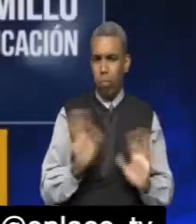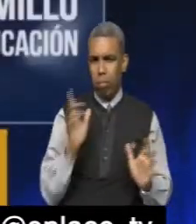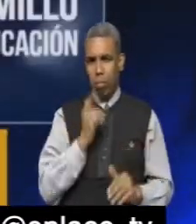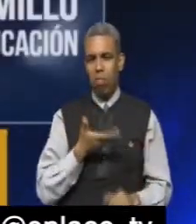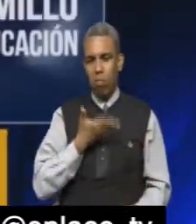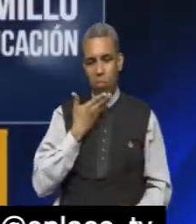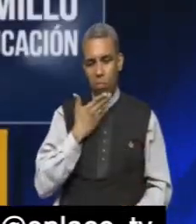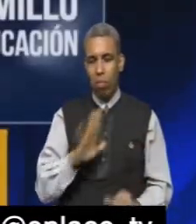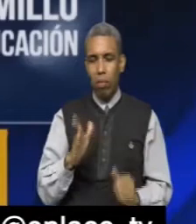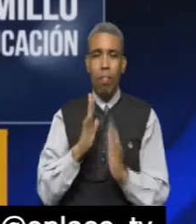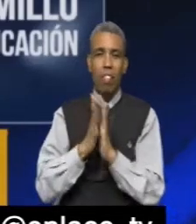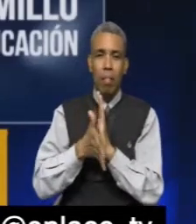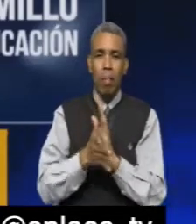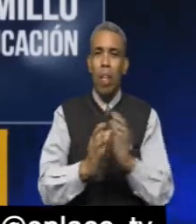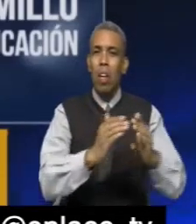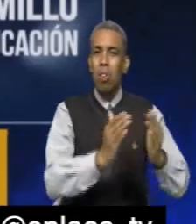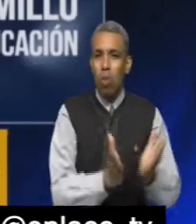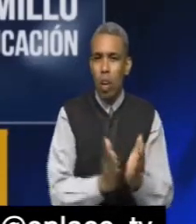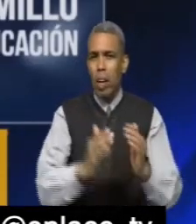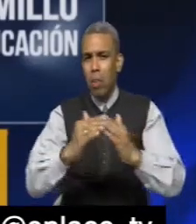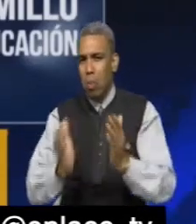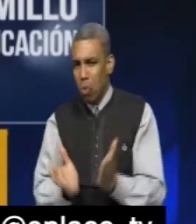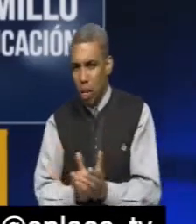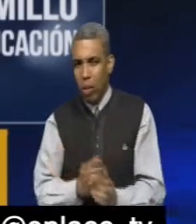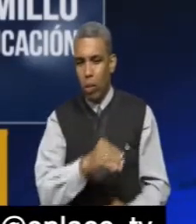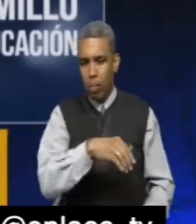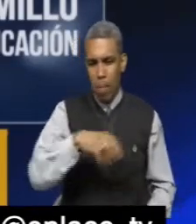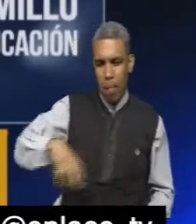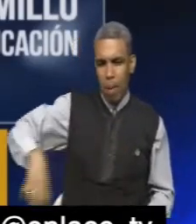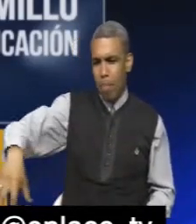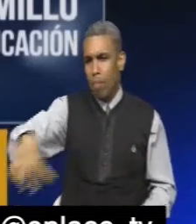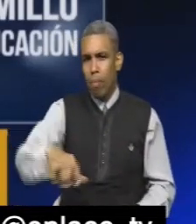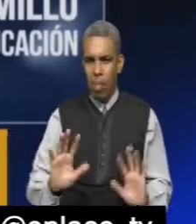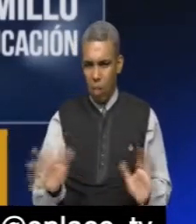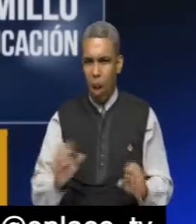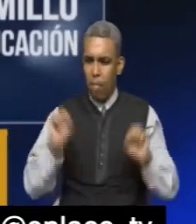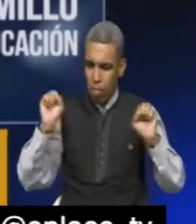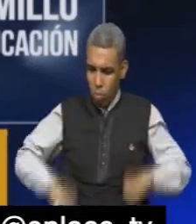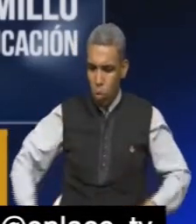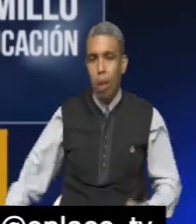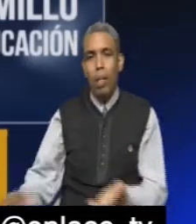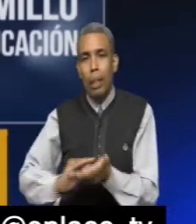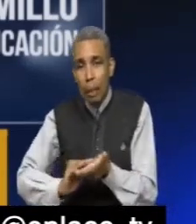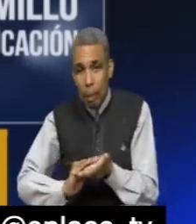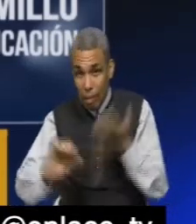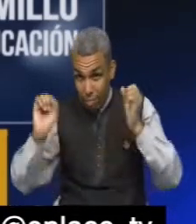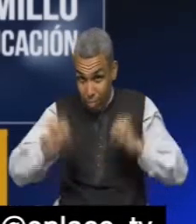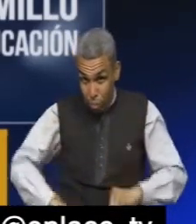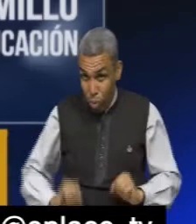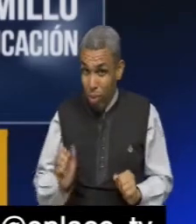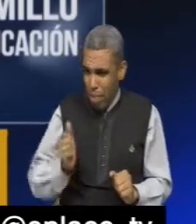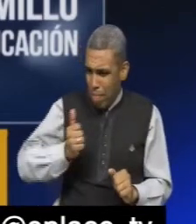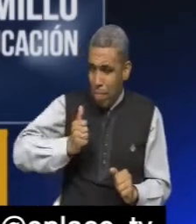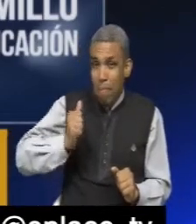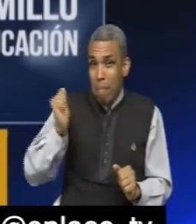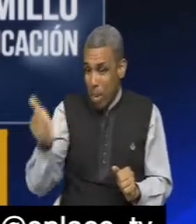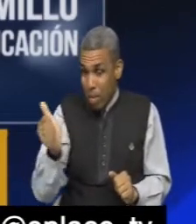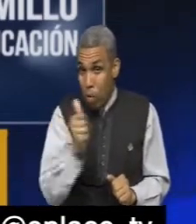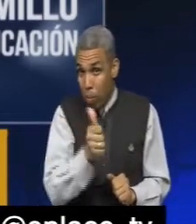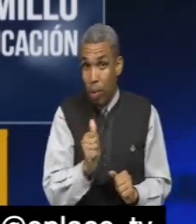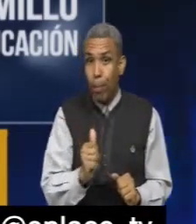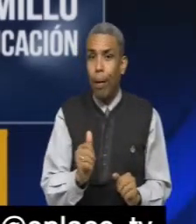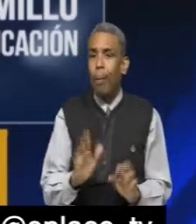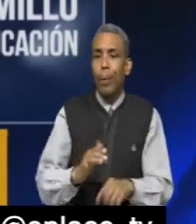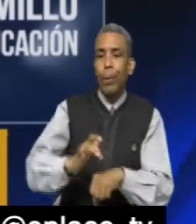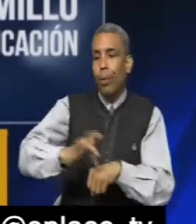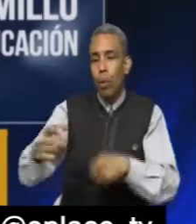de las instituciones educativas tienen la posibilidad de hacer el mantenimiento a esas infraestructuras. ¿En qué sentido?